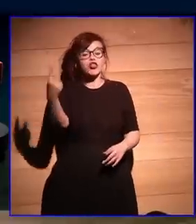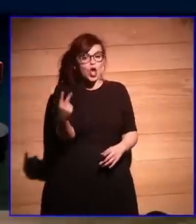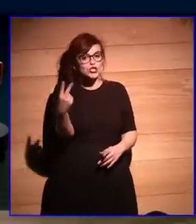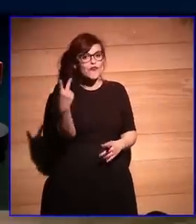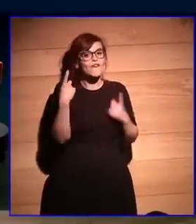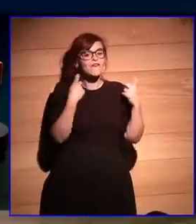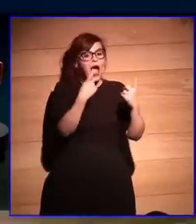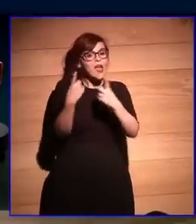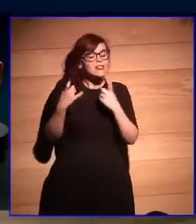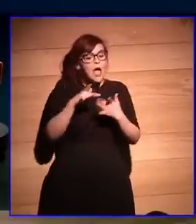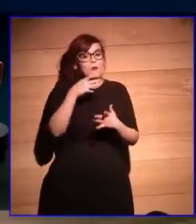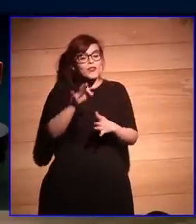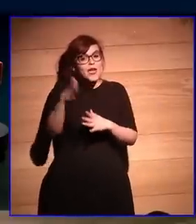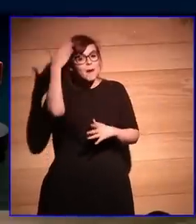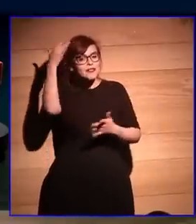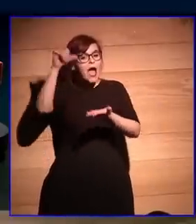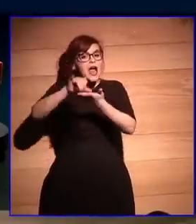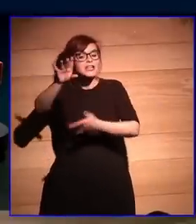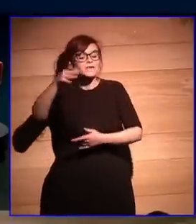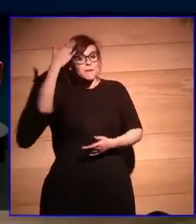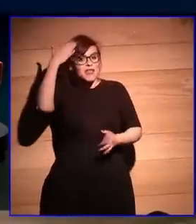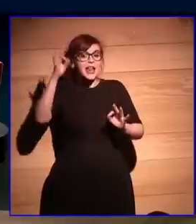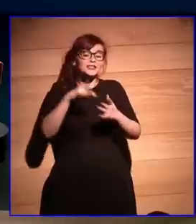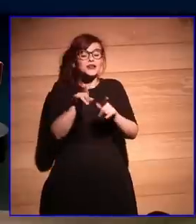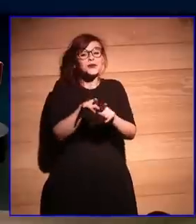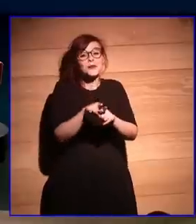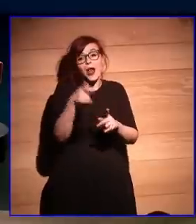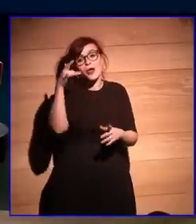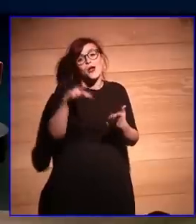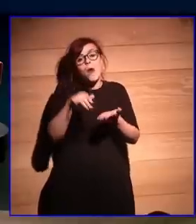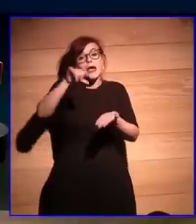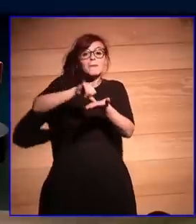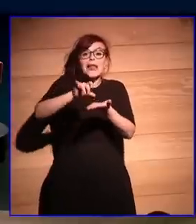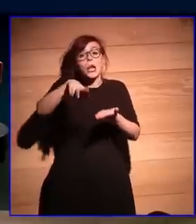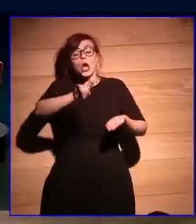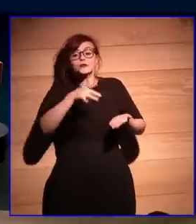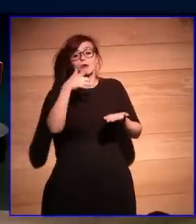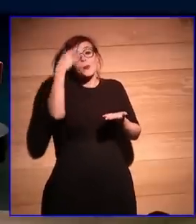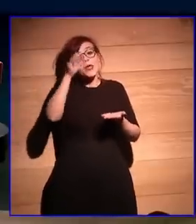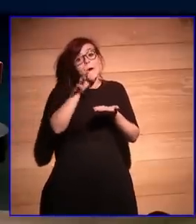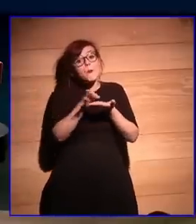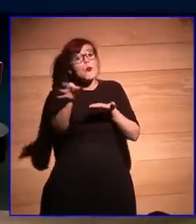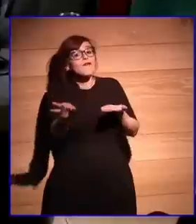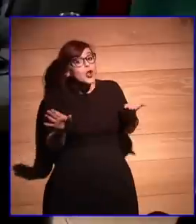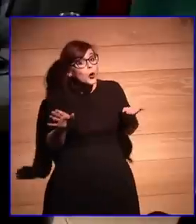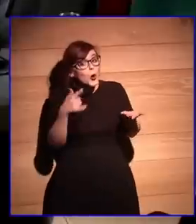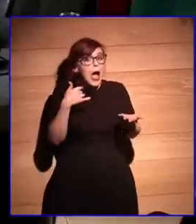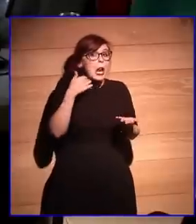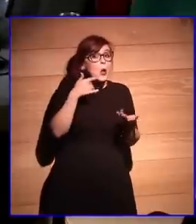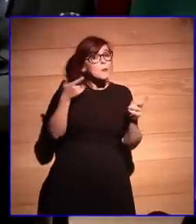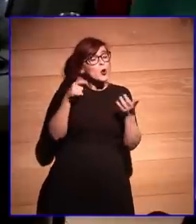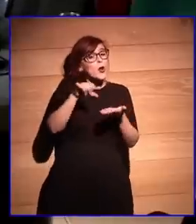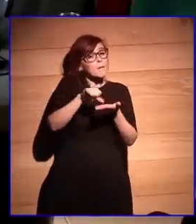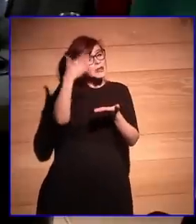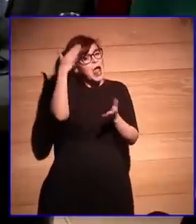de resolución que sí, podrían ser capitales. Los pecados pedanías. Es como, ¿no? Hay, claro, están los capitales y los pecados pedanías, que son, bueno, un poquito más.